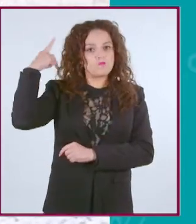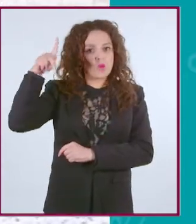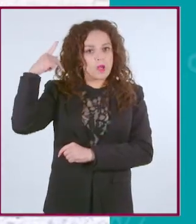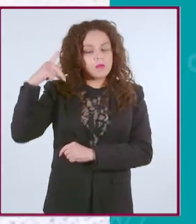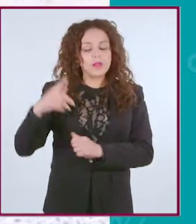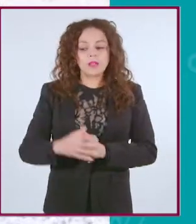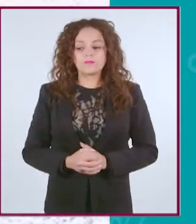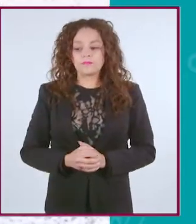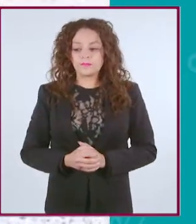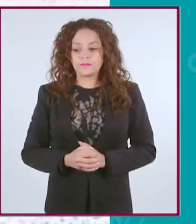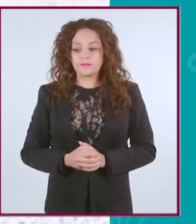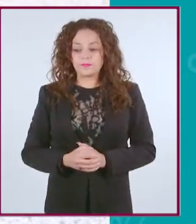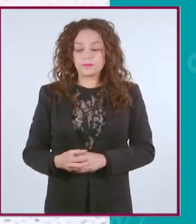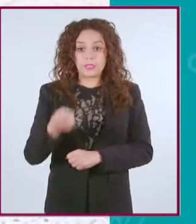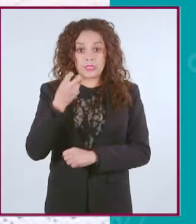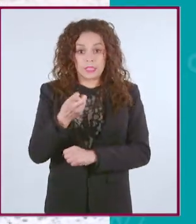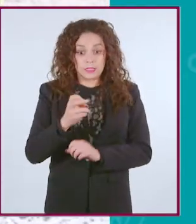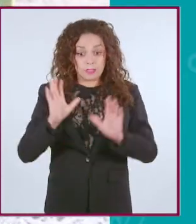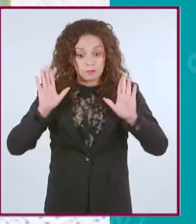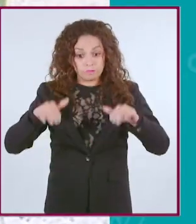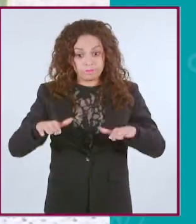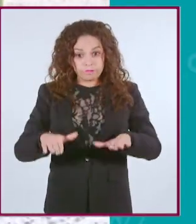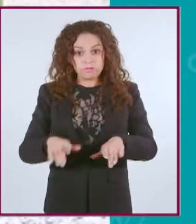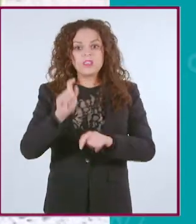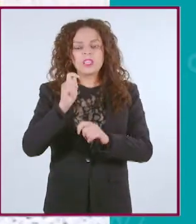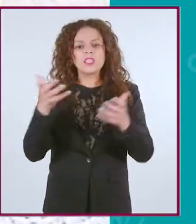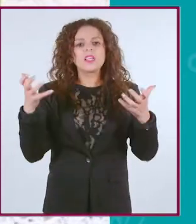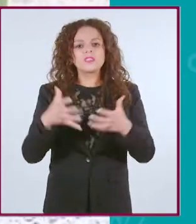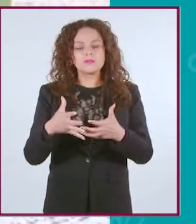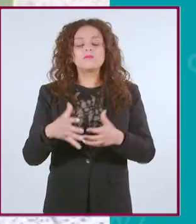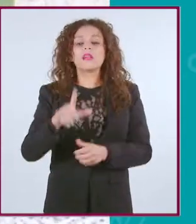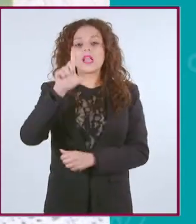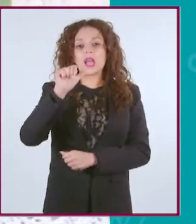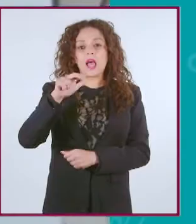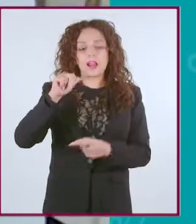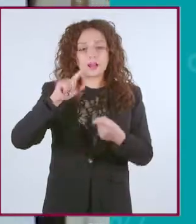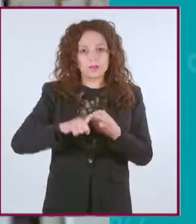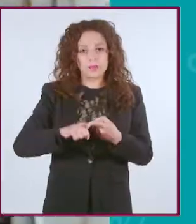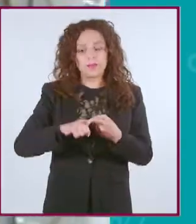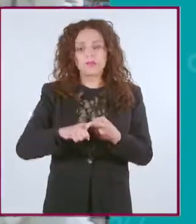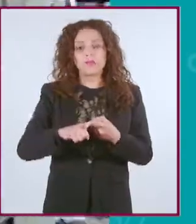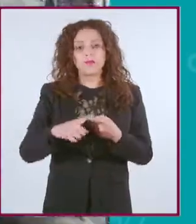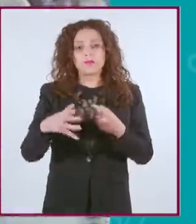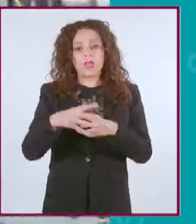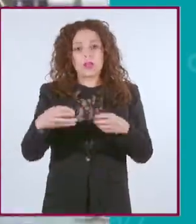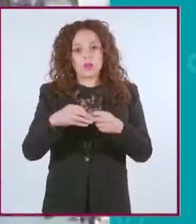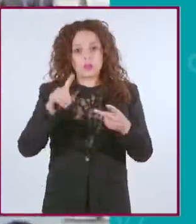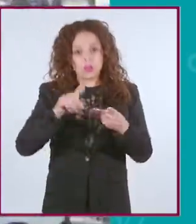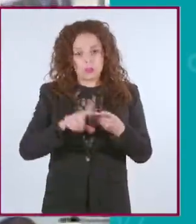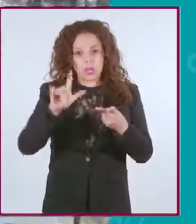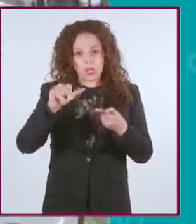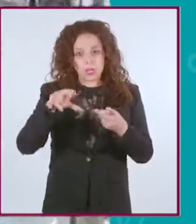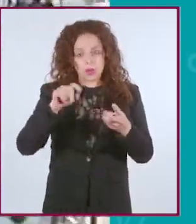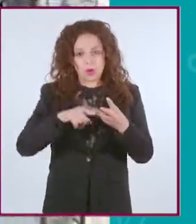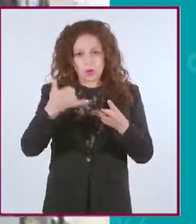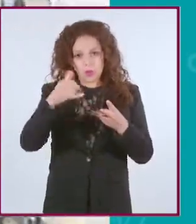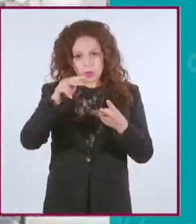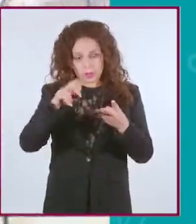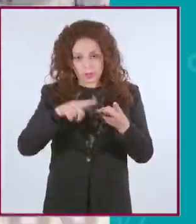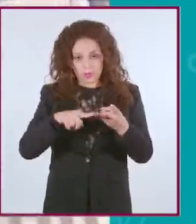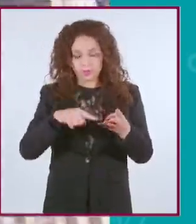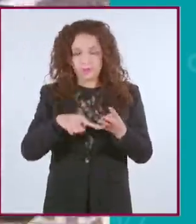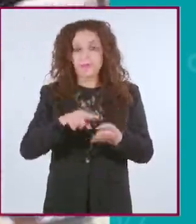fibras que se trabajan en esta manufactura eran algodón, lana, lino y yute. En el segundo periodo